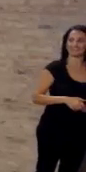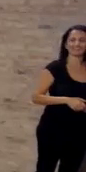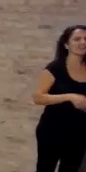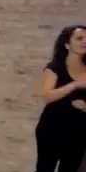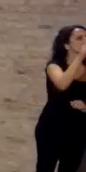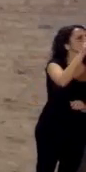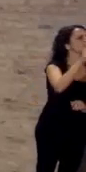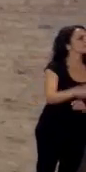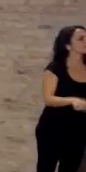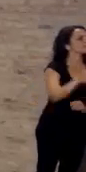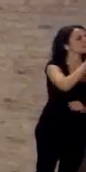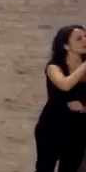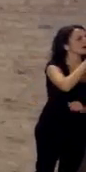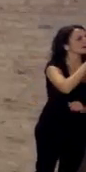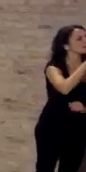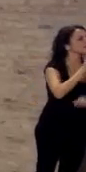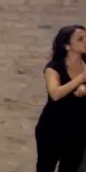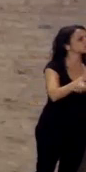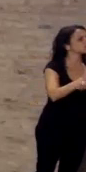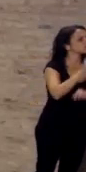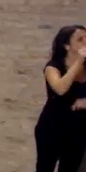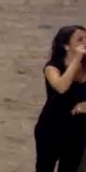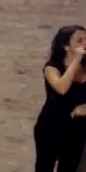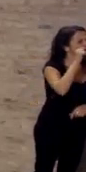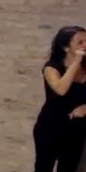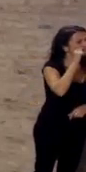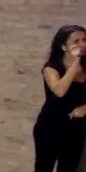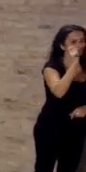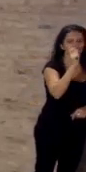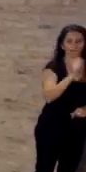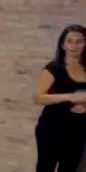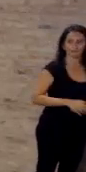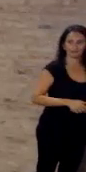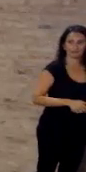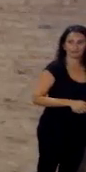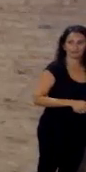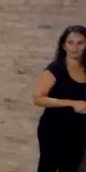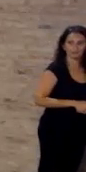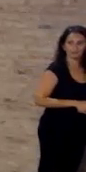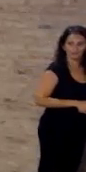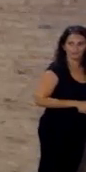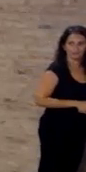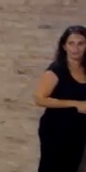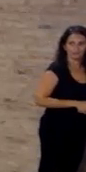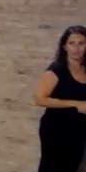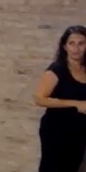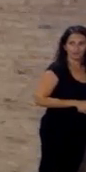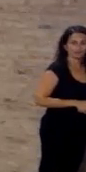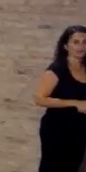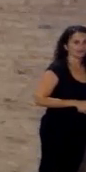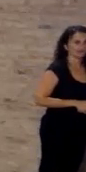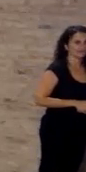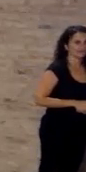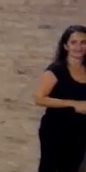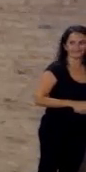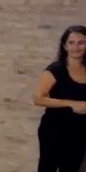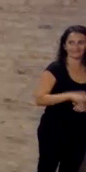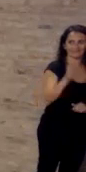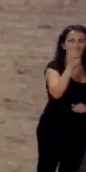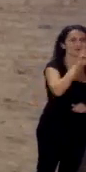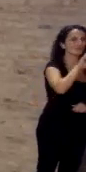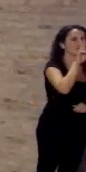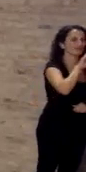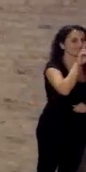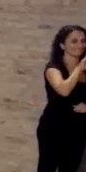sí Quién fue Micaela una ch una